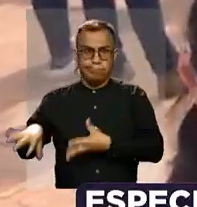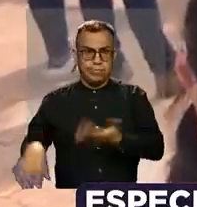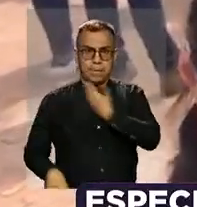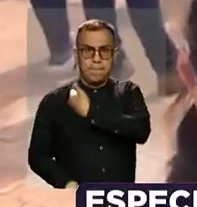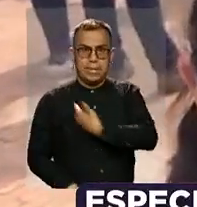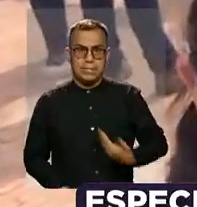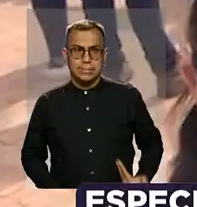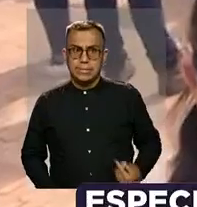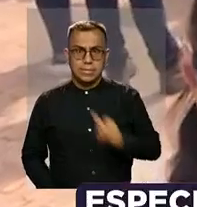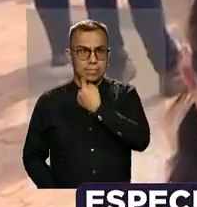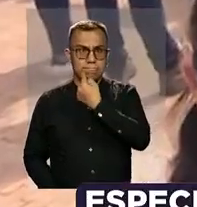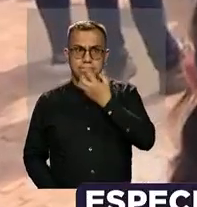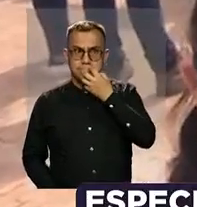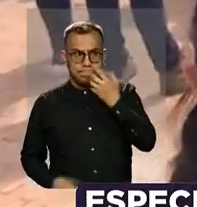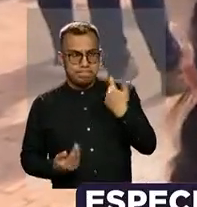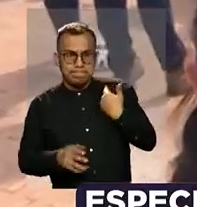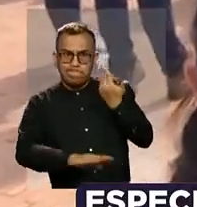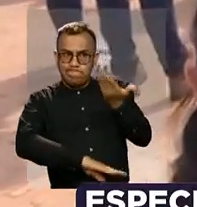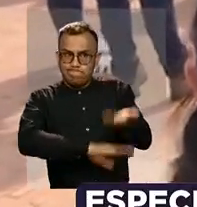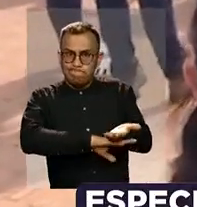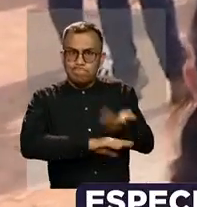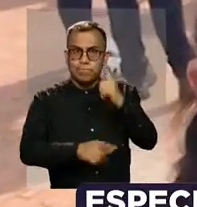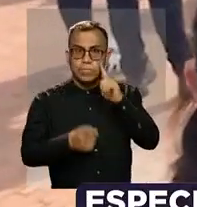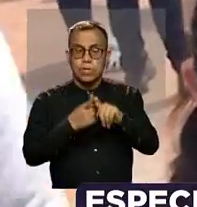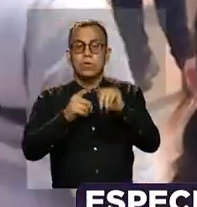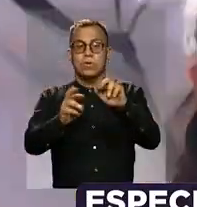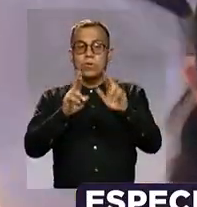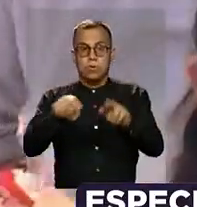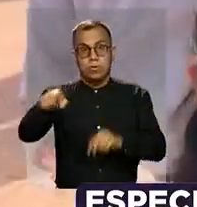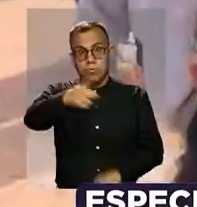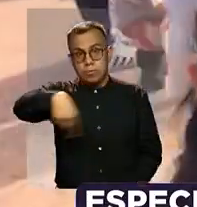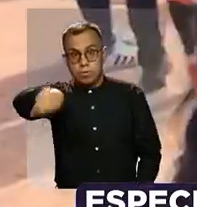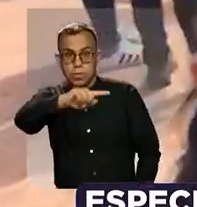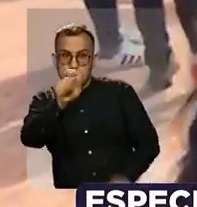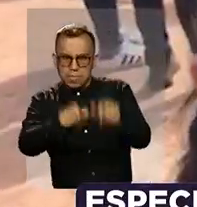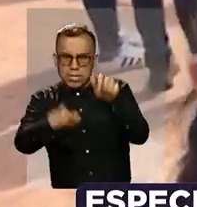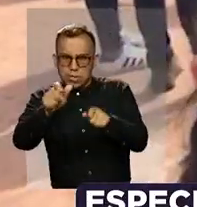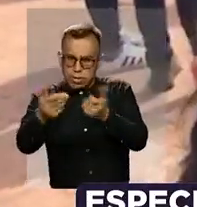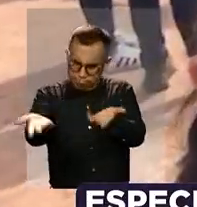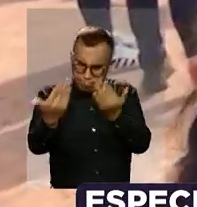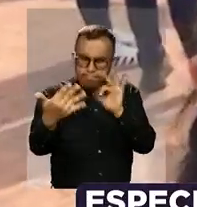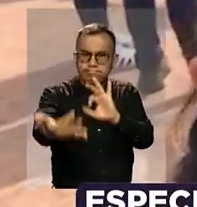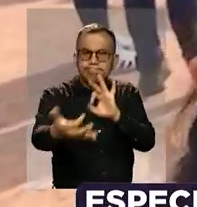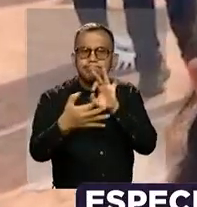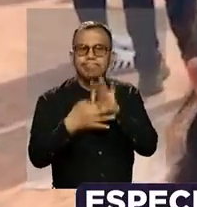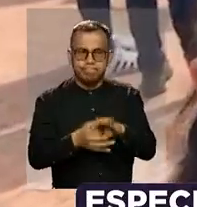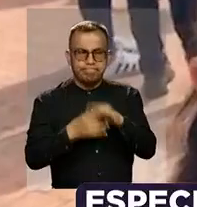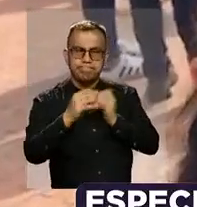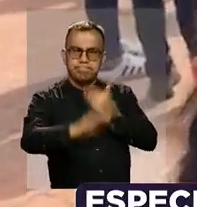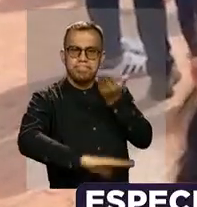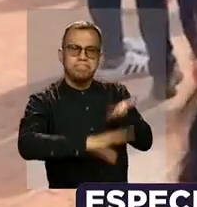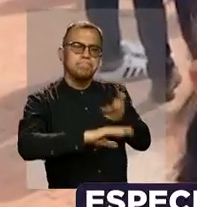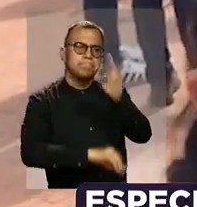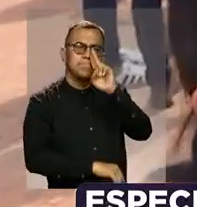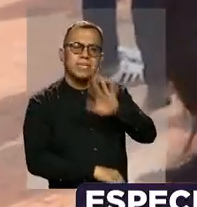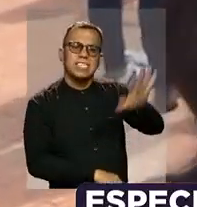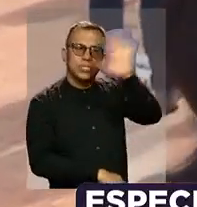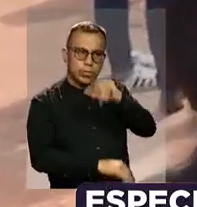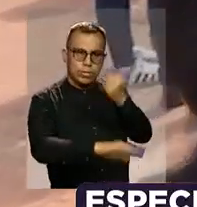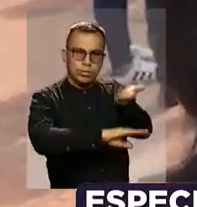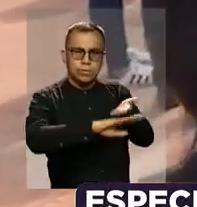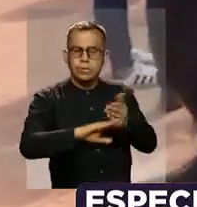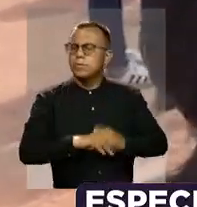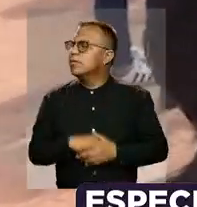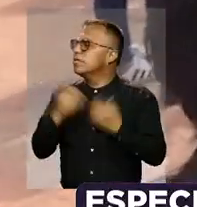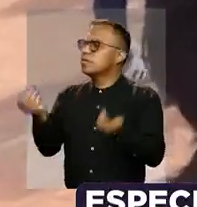Duque. Es lo que estamos pidiendo ahorita y espero que todo el pueblo colombiano se una para esa petición nacional. ¿Y